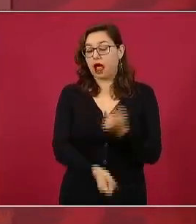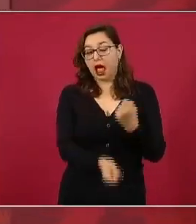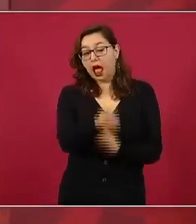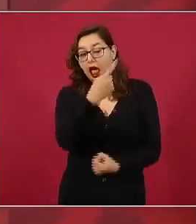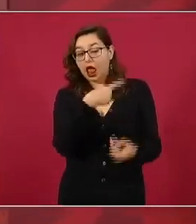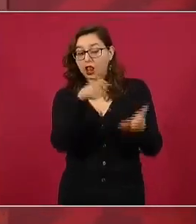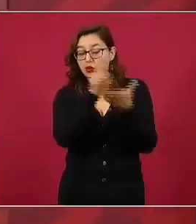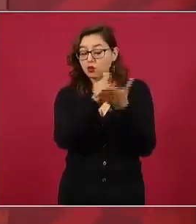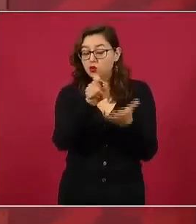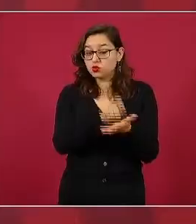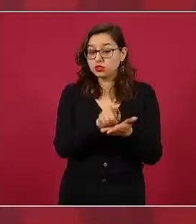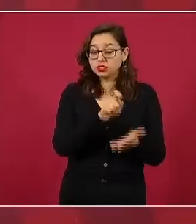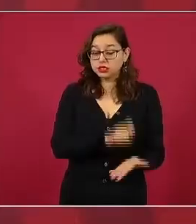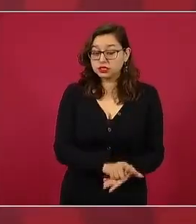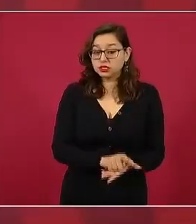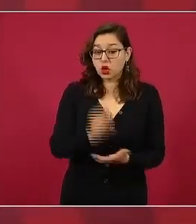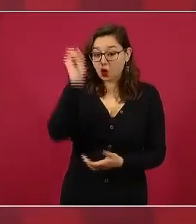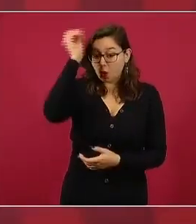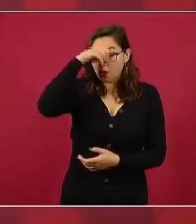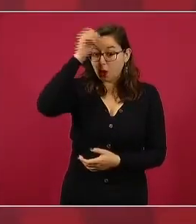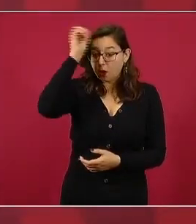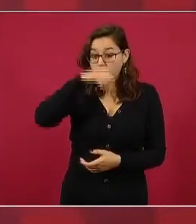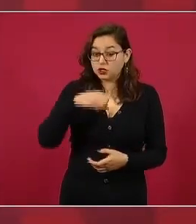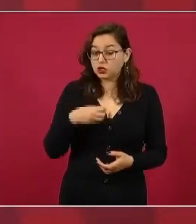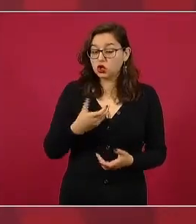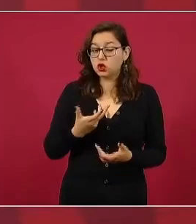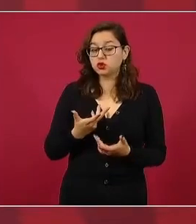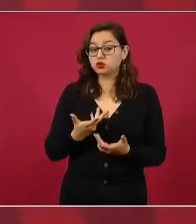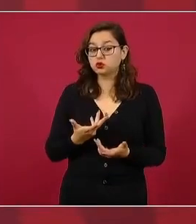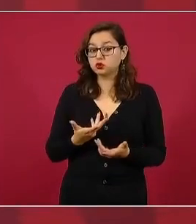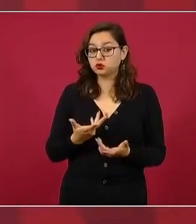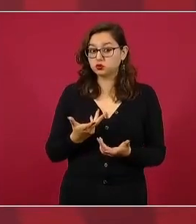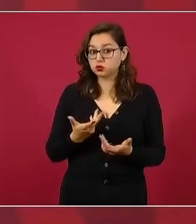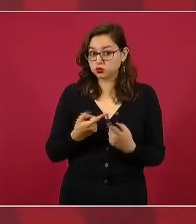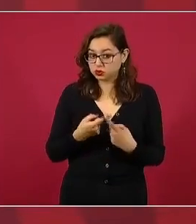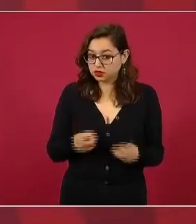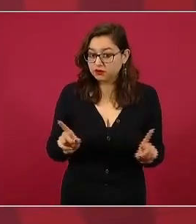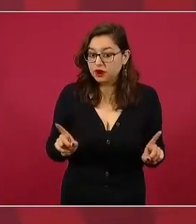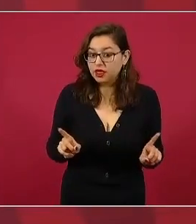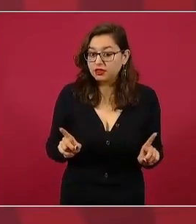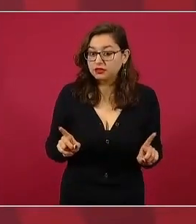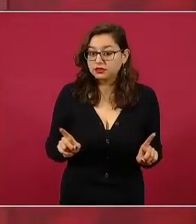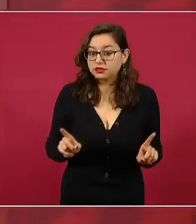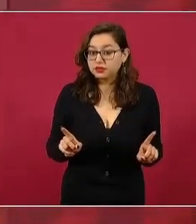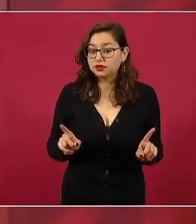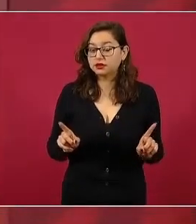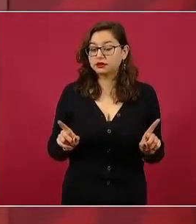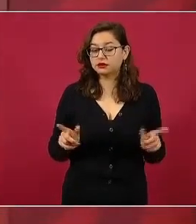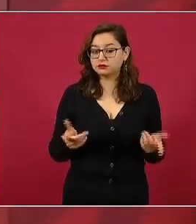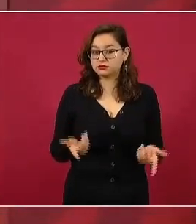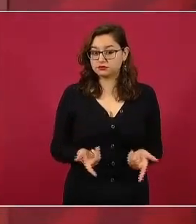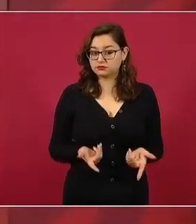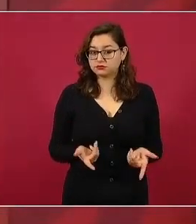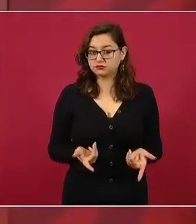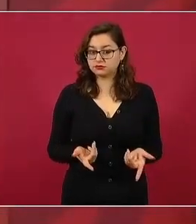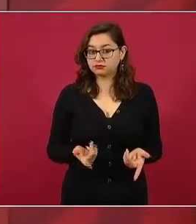que opine distinto a la línea editorial del Reforma?